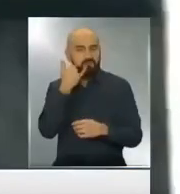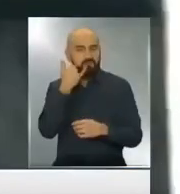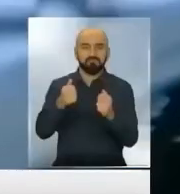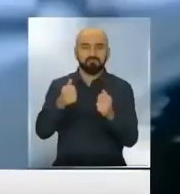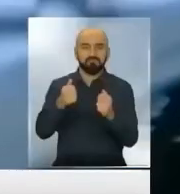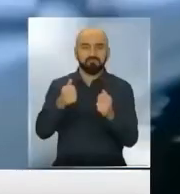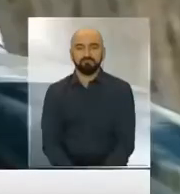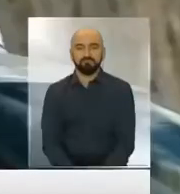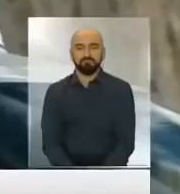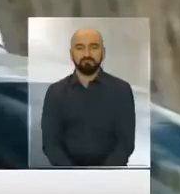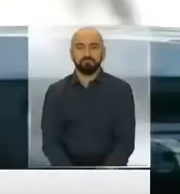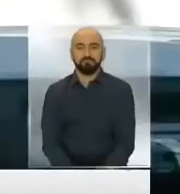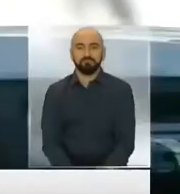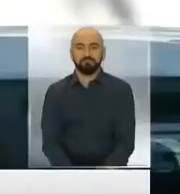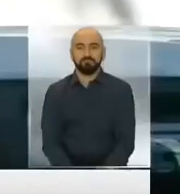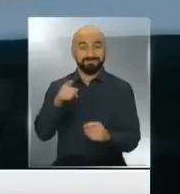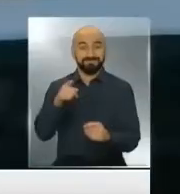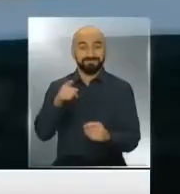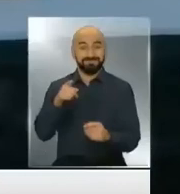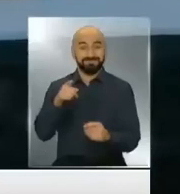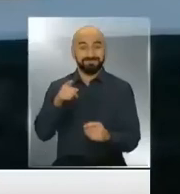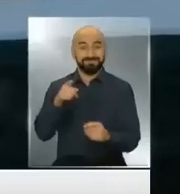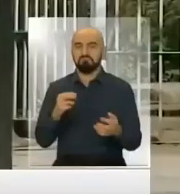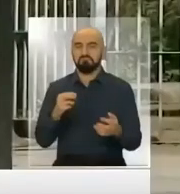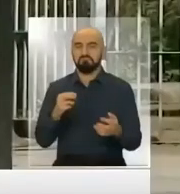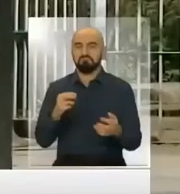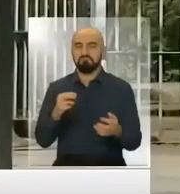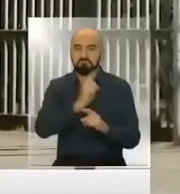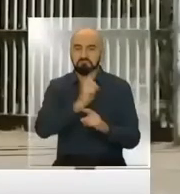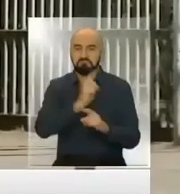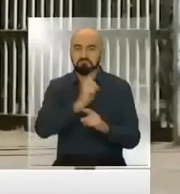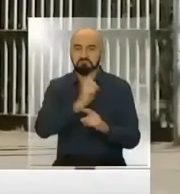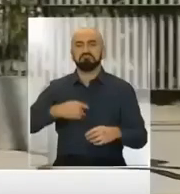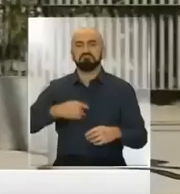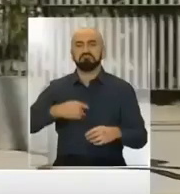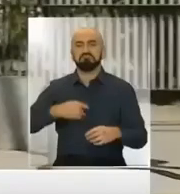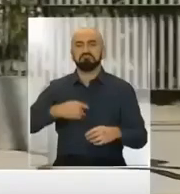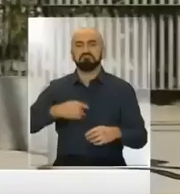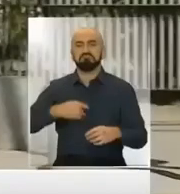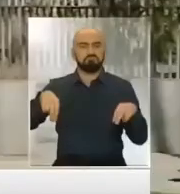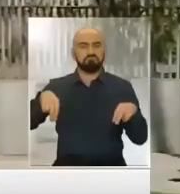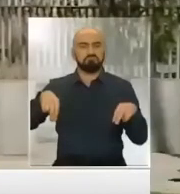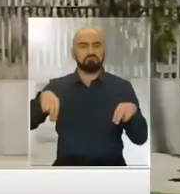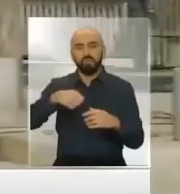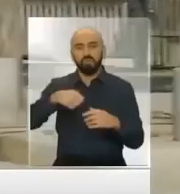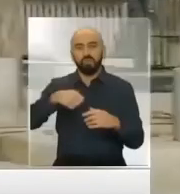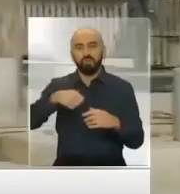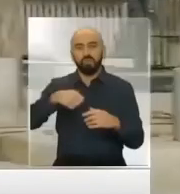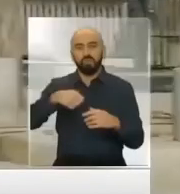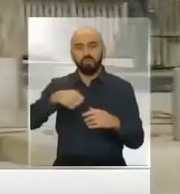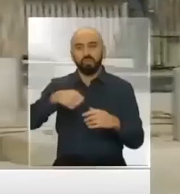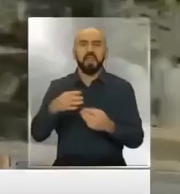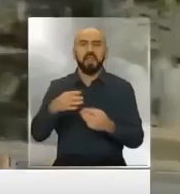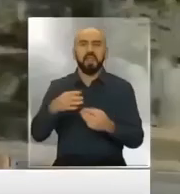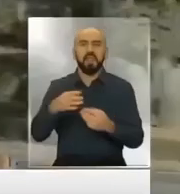Estos vendedores no tienen ningún pudor y se pasean tranquilamente con drogas por las calles de Independencia, comuna que está